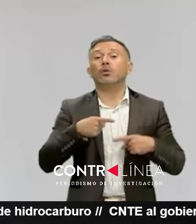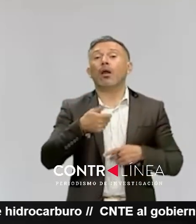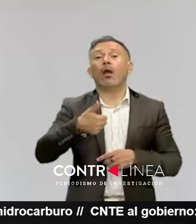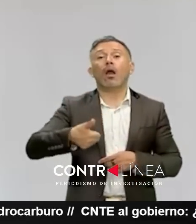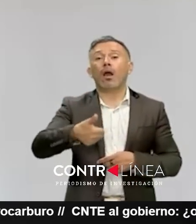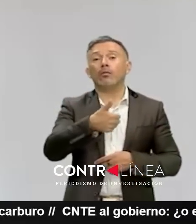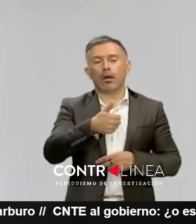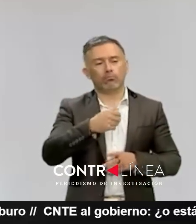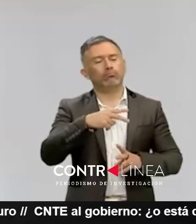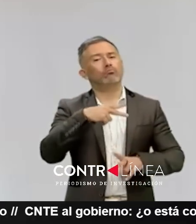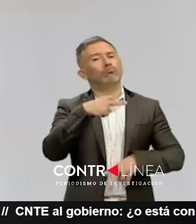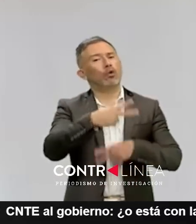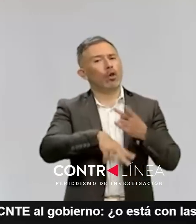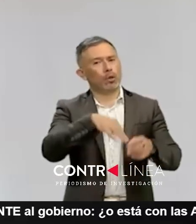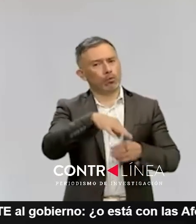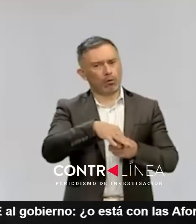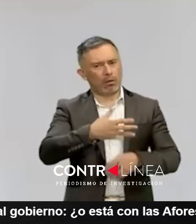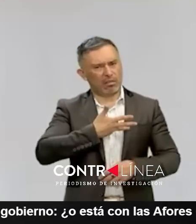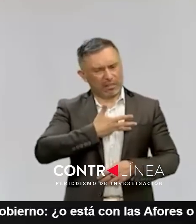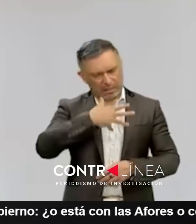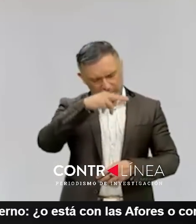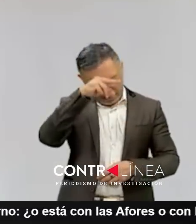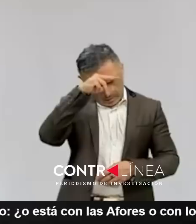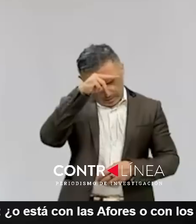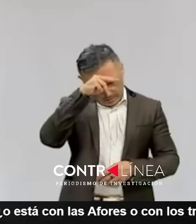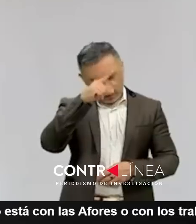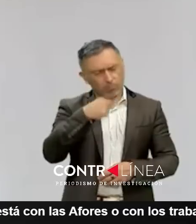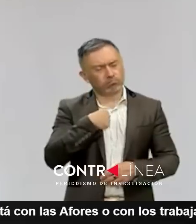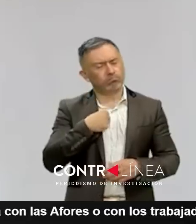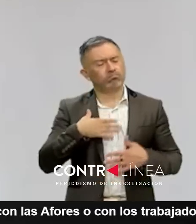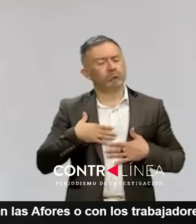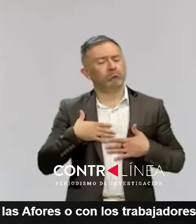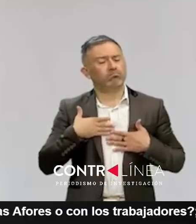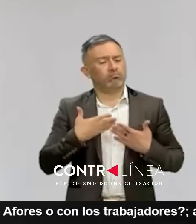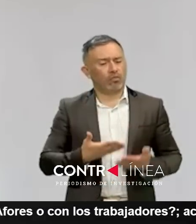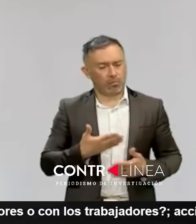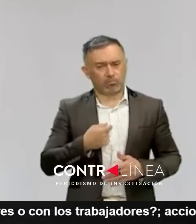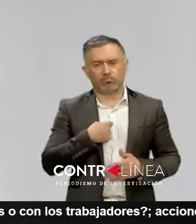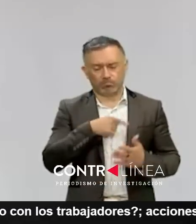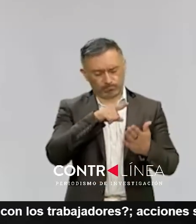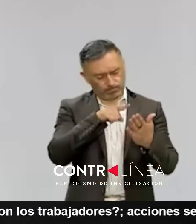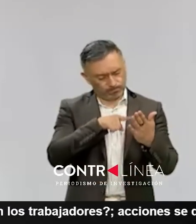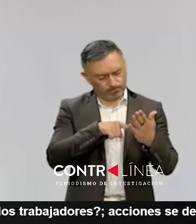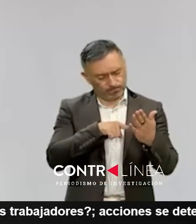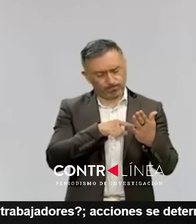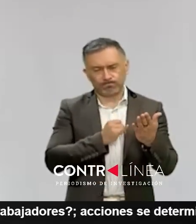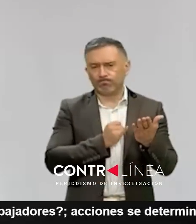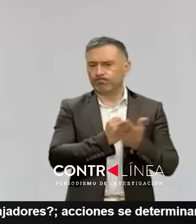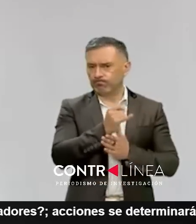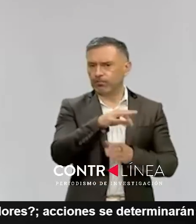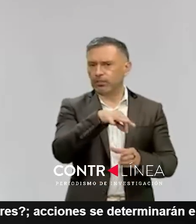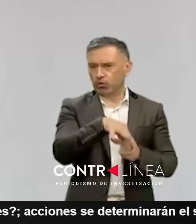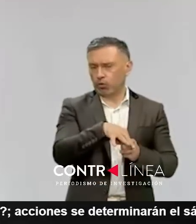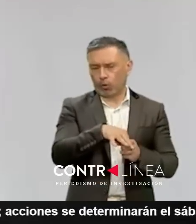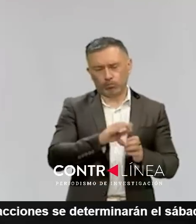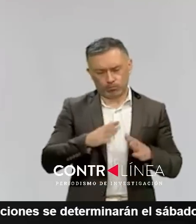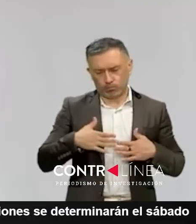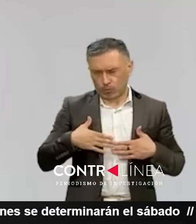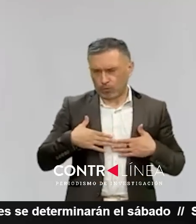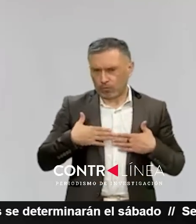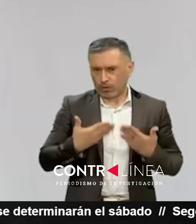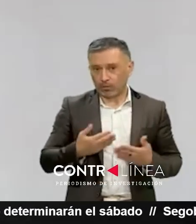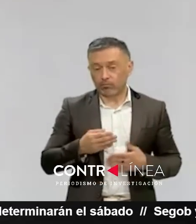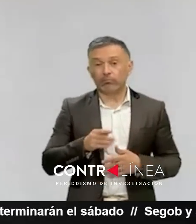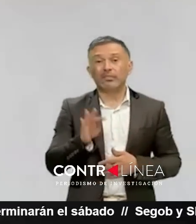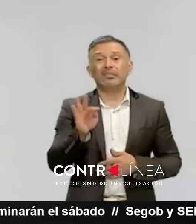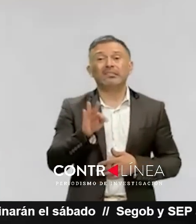que acudiremos y que de manera personal estaremos tomando esa decisión. Si acaso estas conductas